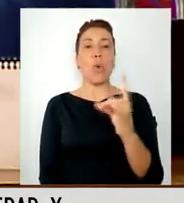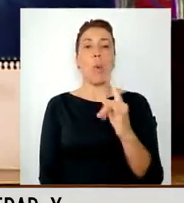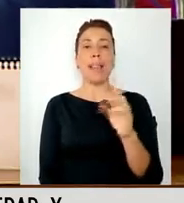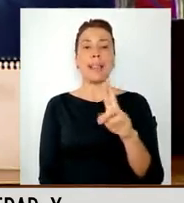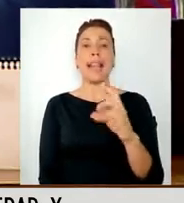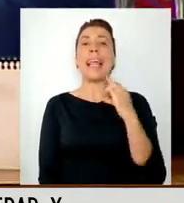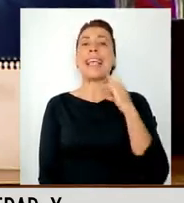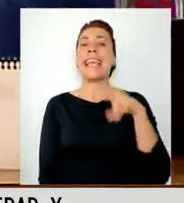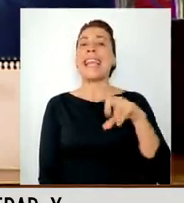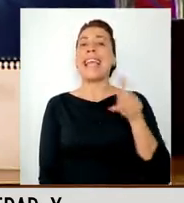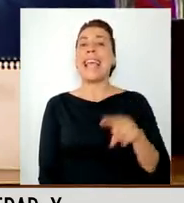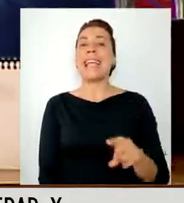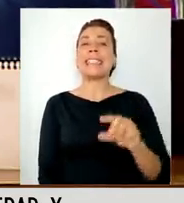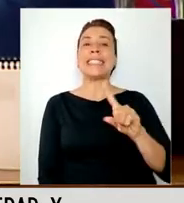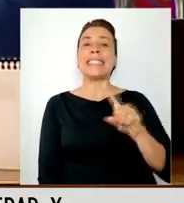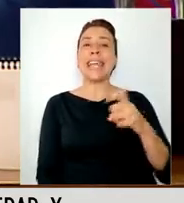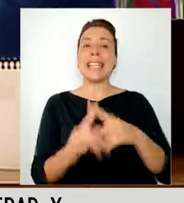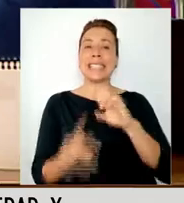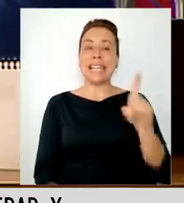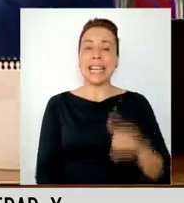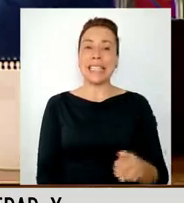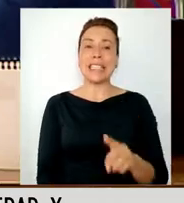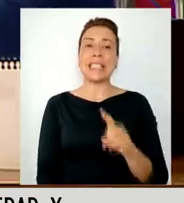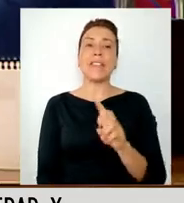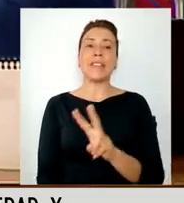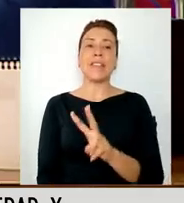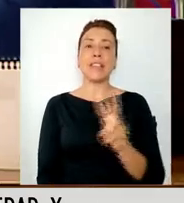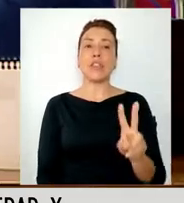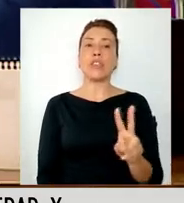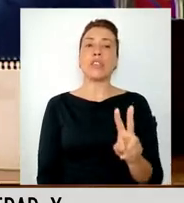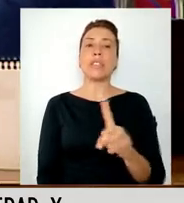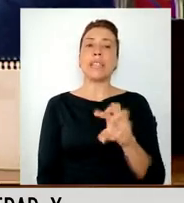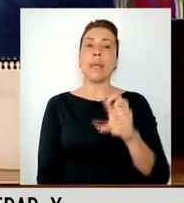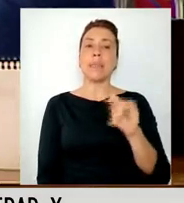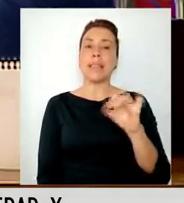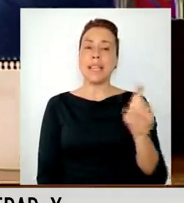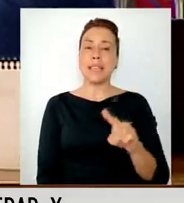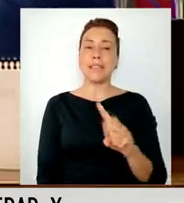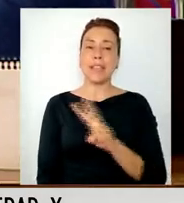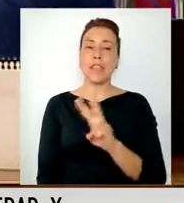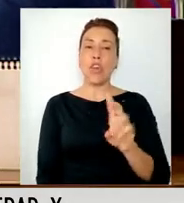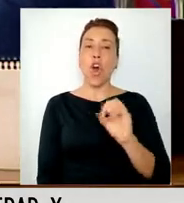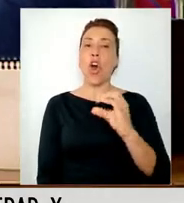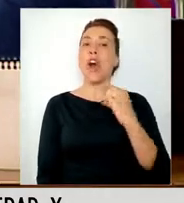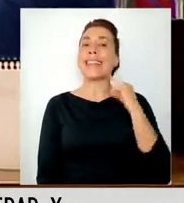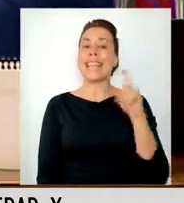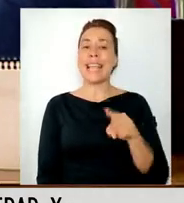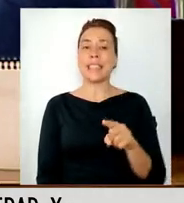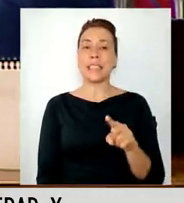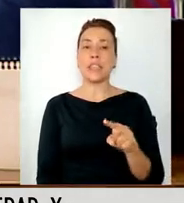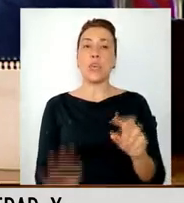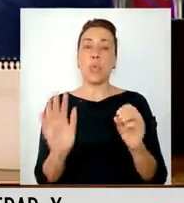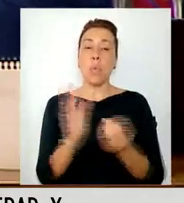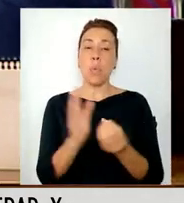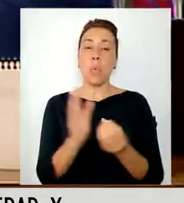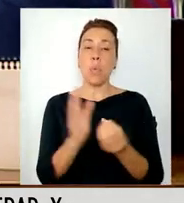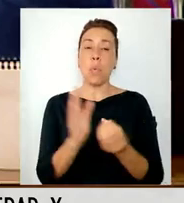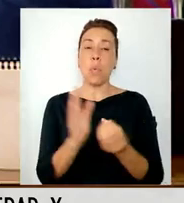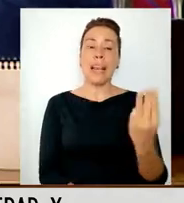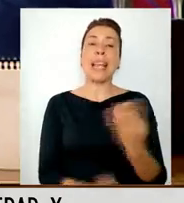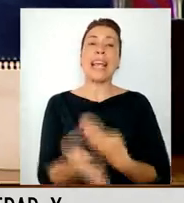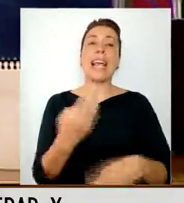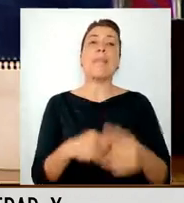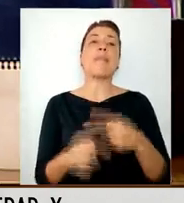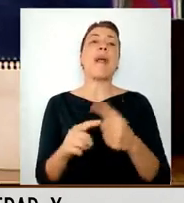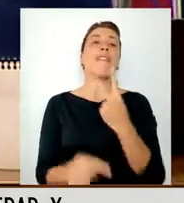sexyes veintidós diez nuevos treinta y tres que viene siendo el 27 de la cámara